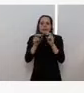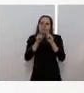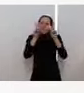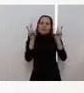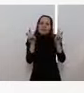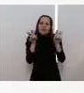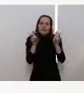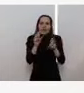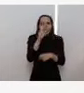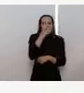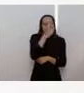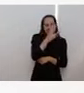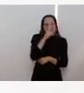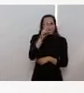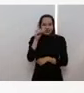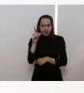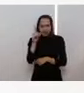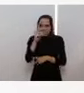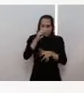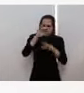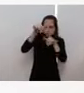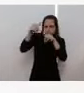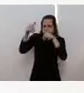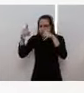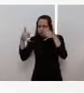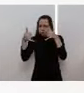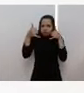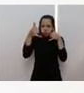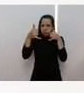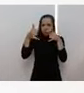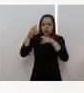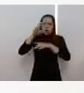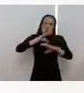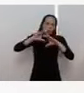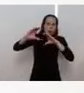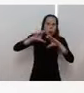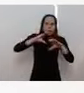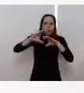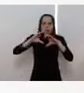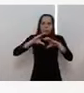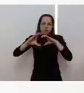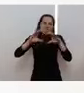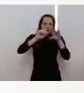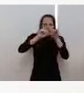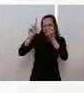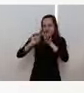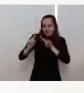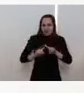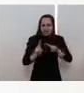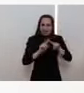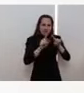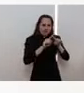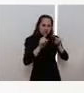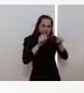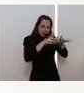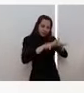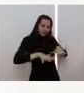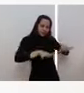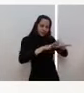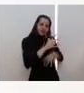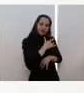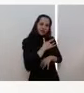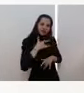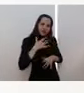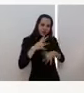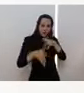3-d para podernos comunicar con diferentes y dispensarios o establecimientos de salud y hacer